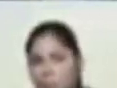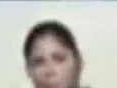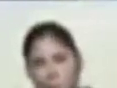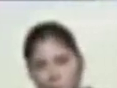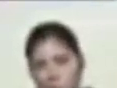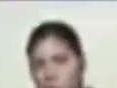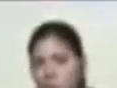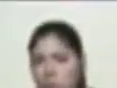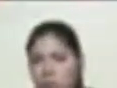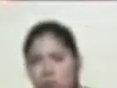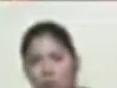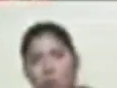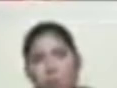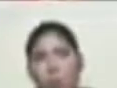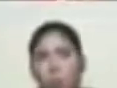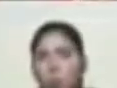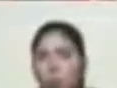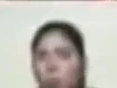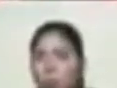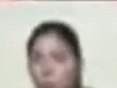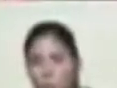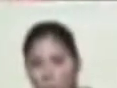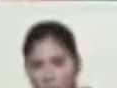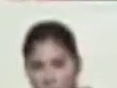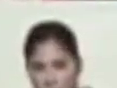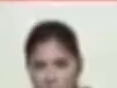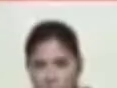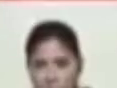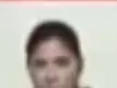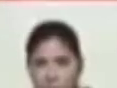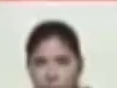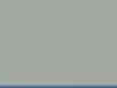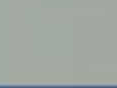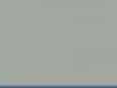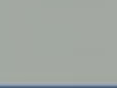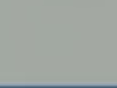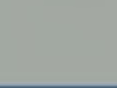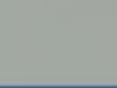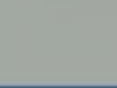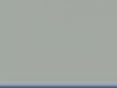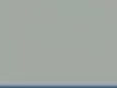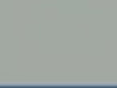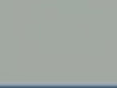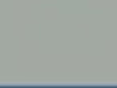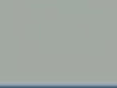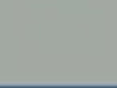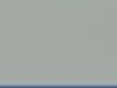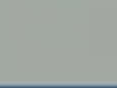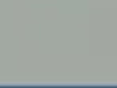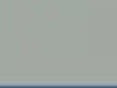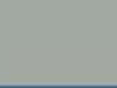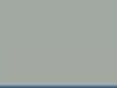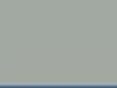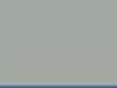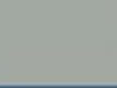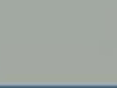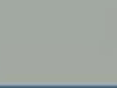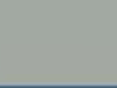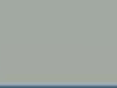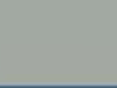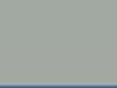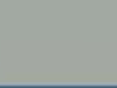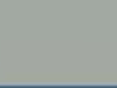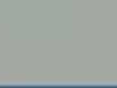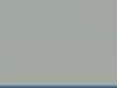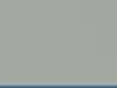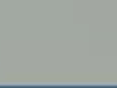señores, quede libre el país de Venezuela. El gobierno estadounidense también estaría apoyando como parte de la OTAN la excusa, sobre todo, mis amigos, de poder